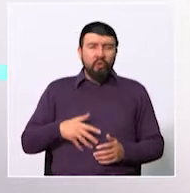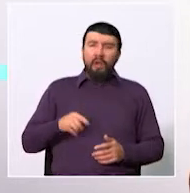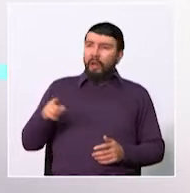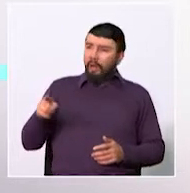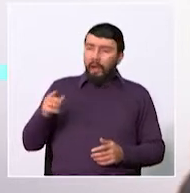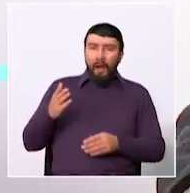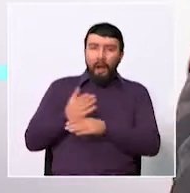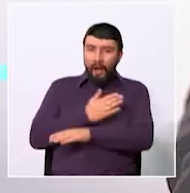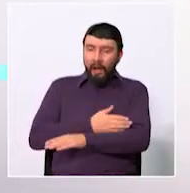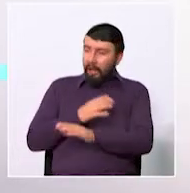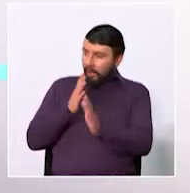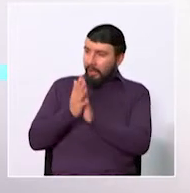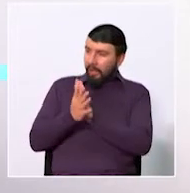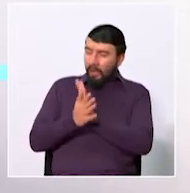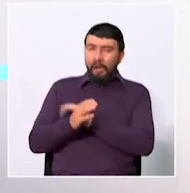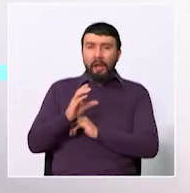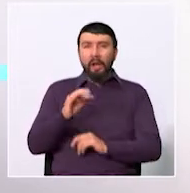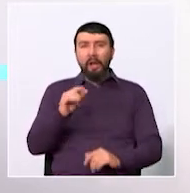llamar